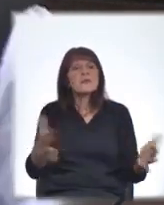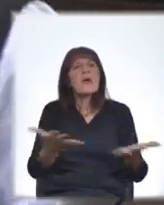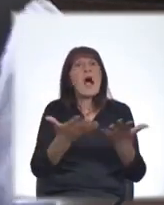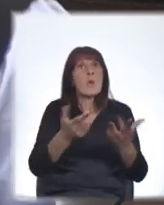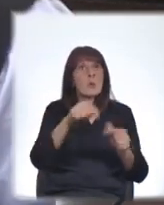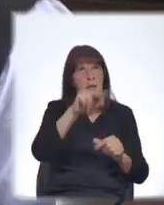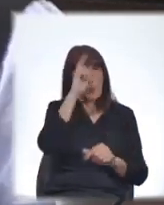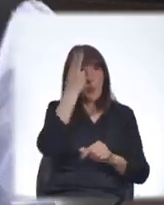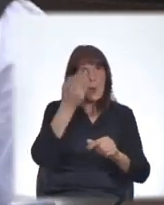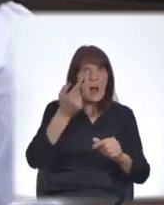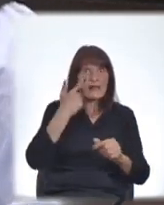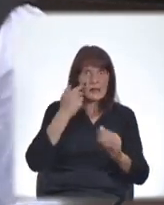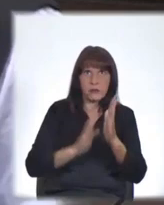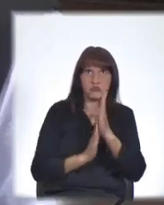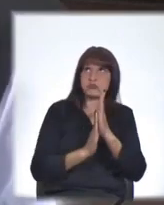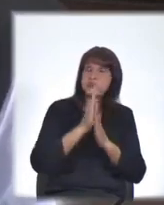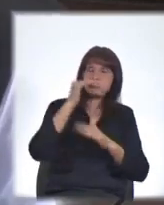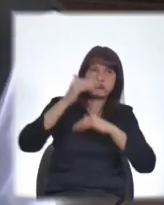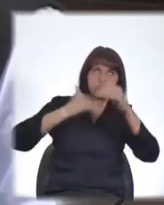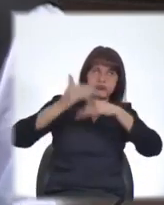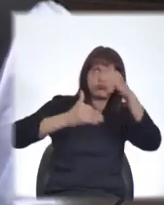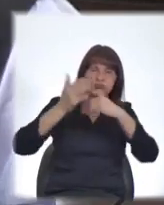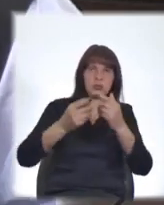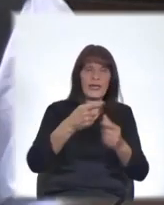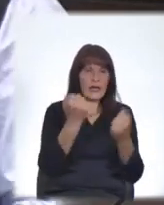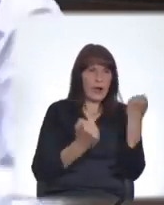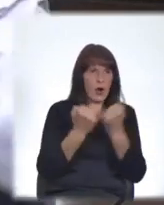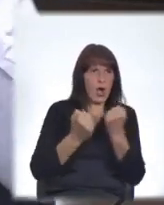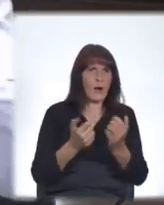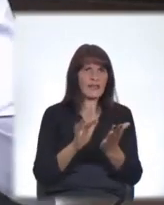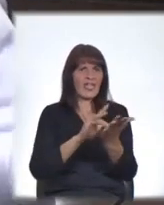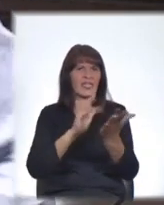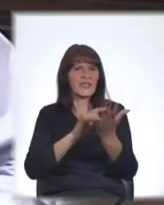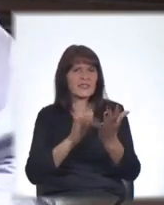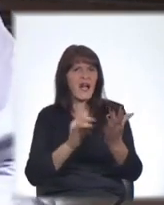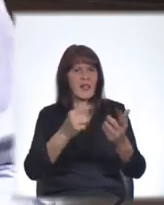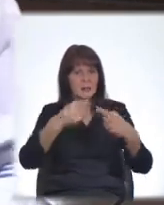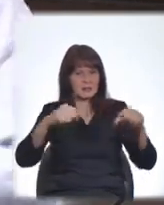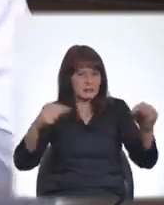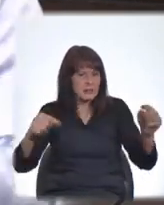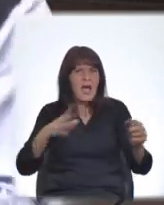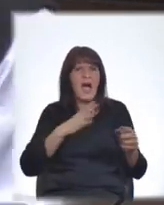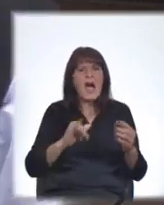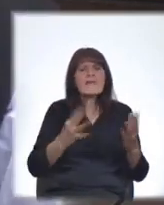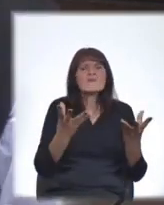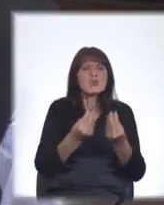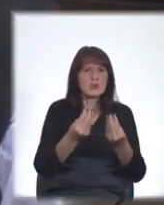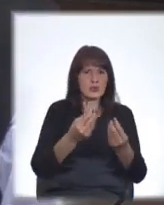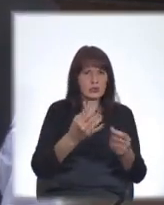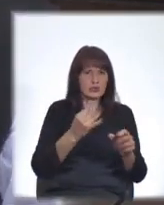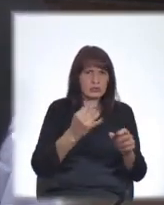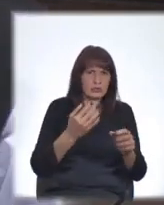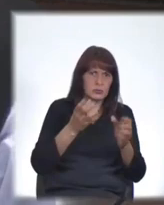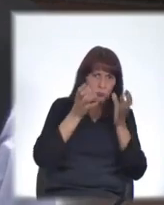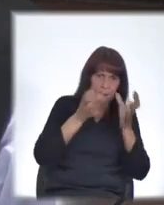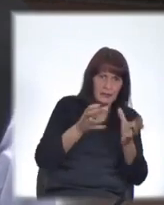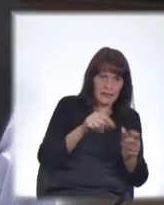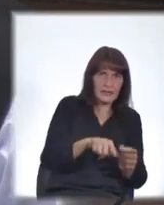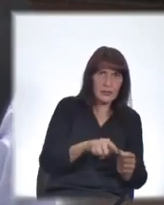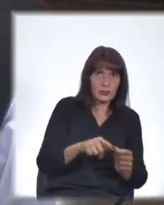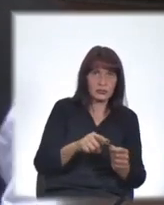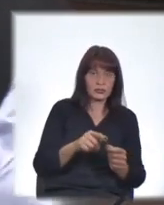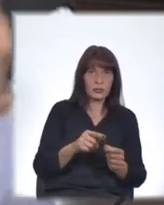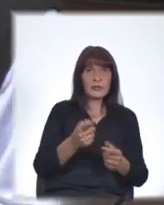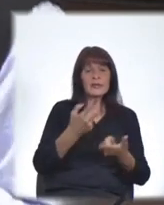acelerado, como la robotización, la economía digital y un conjunto de medidas que ponen en riesgo mucha de